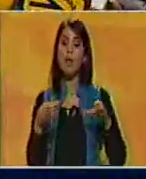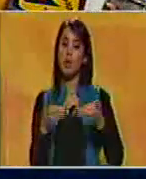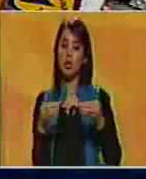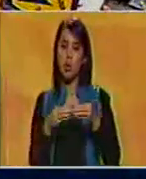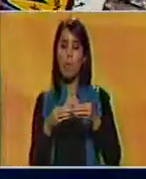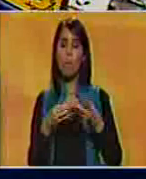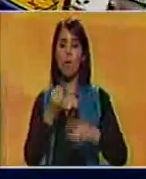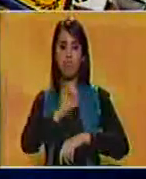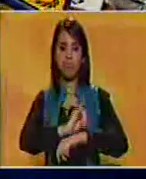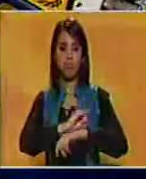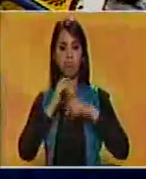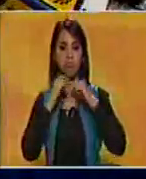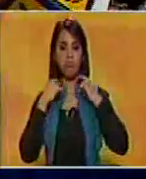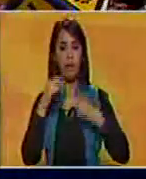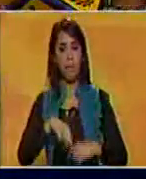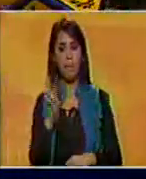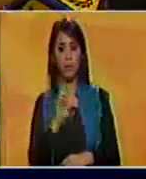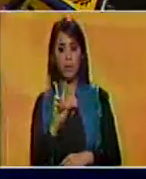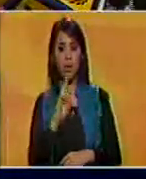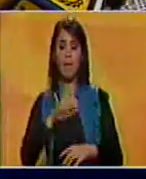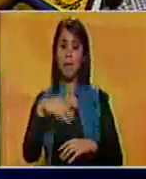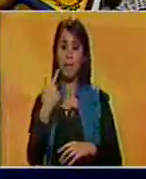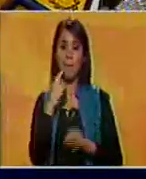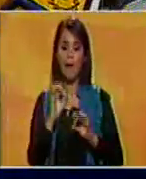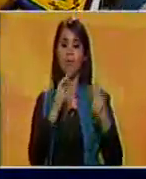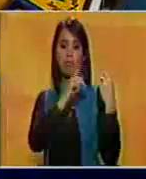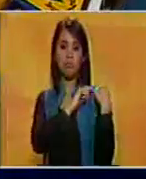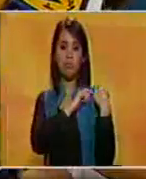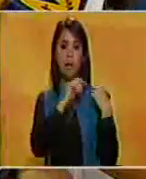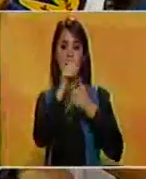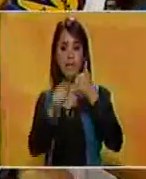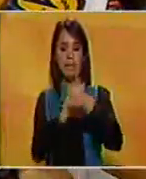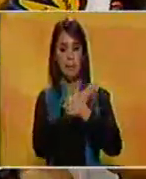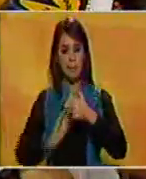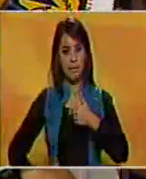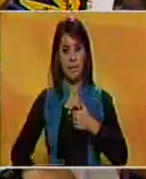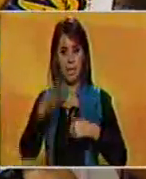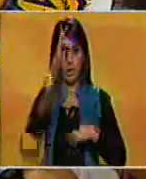venezolana y un año más tarde asumió la vicepresidencia del consejo